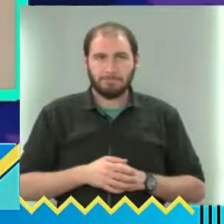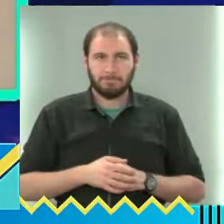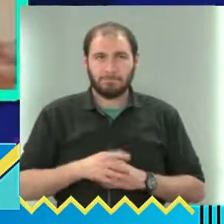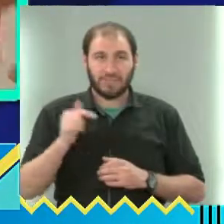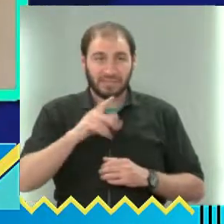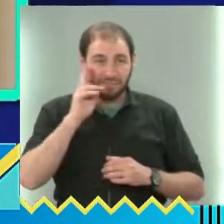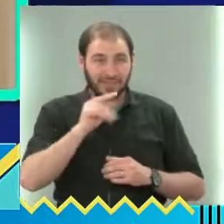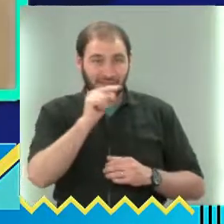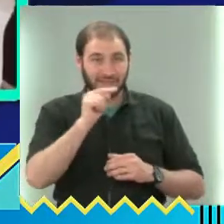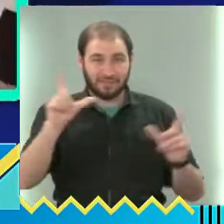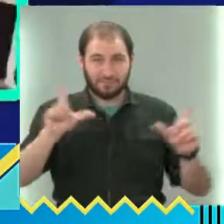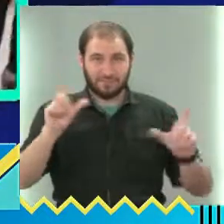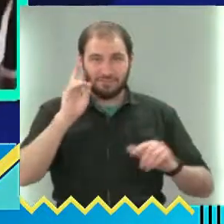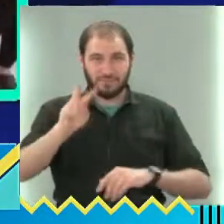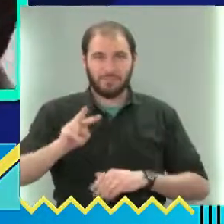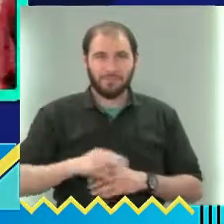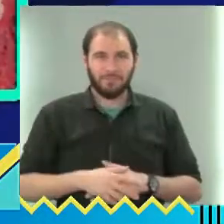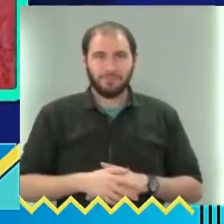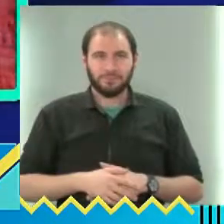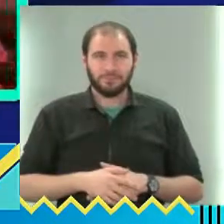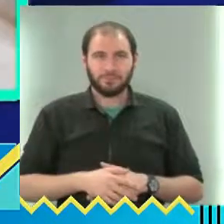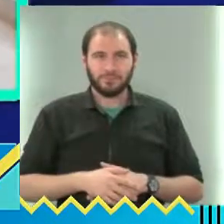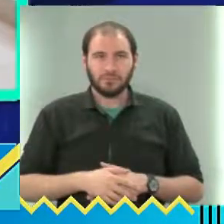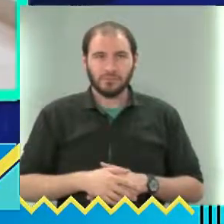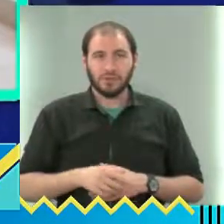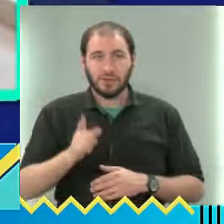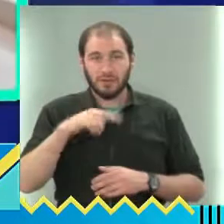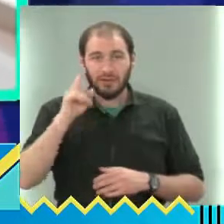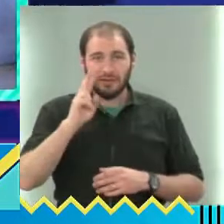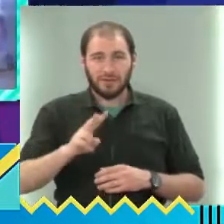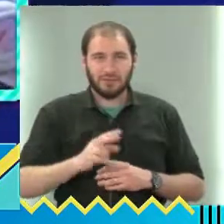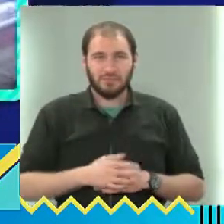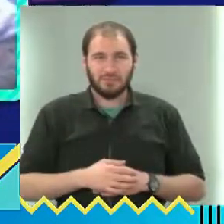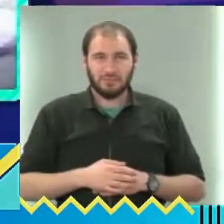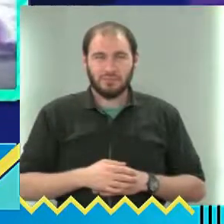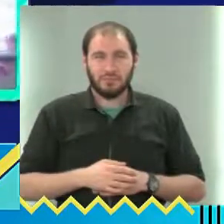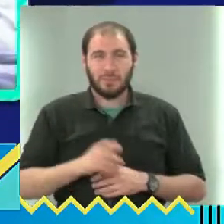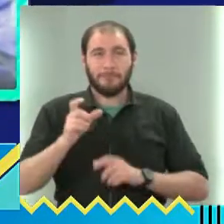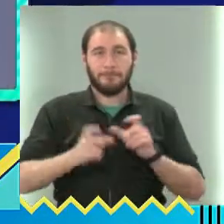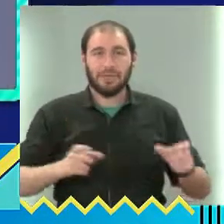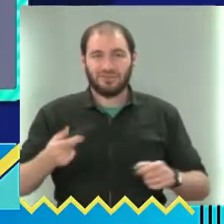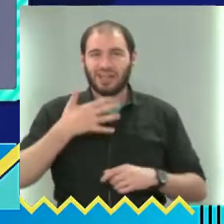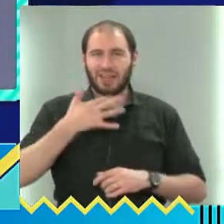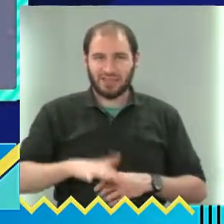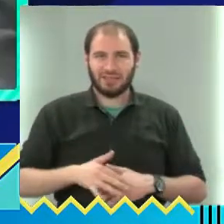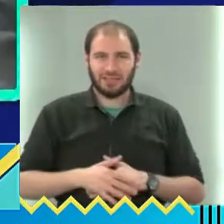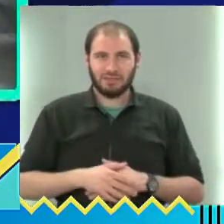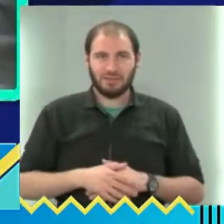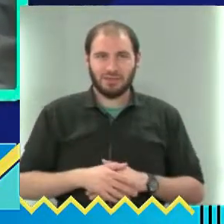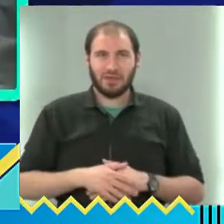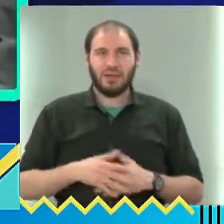exacto, es el que estamos viendo en pantalla en estos momentos. Bueno, cuando lo vemos con gente que entiende,